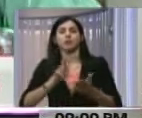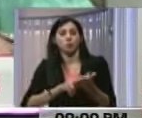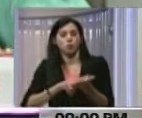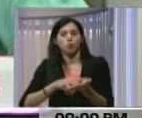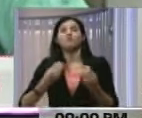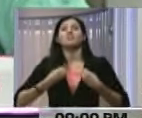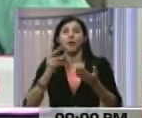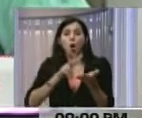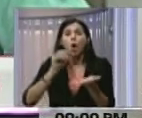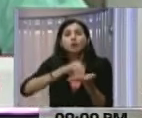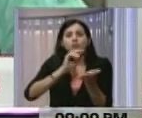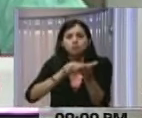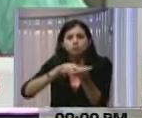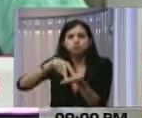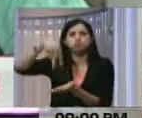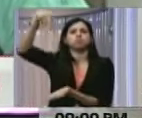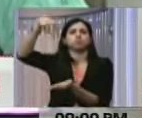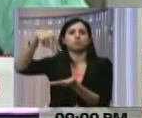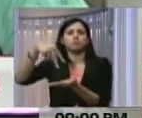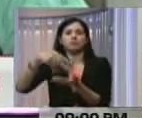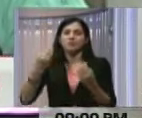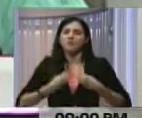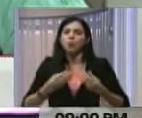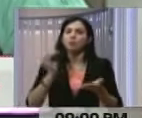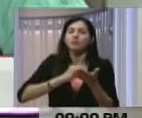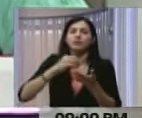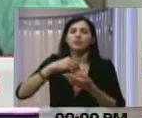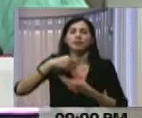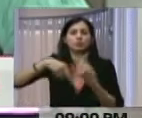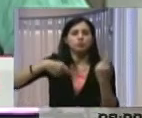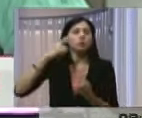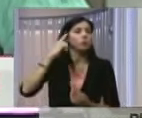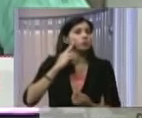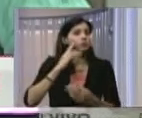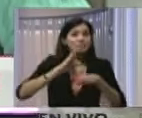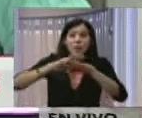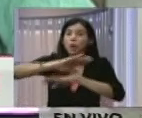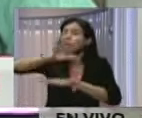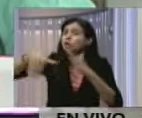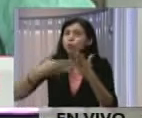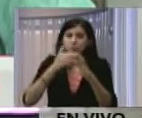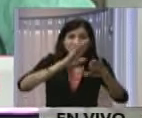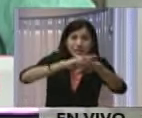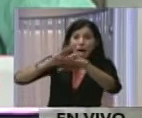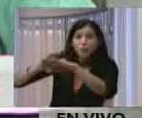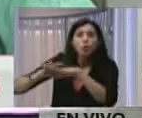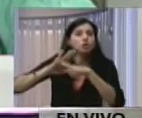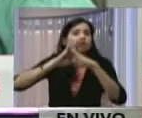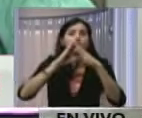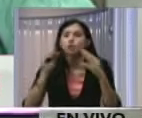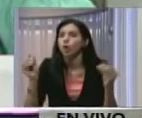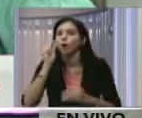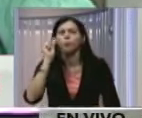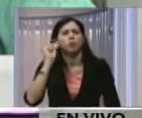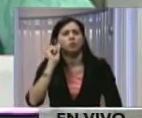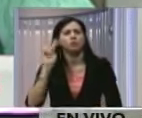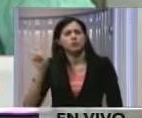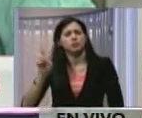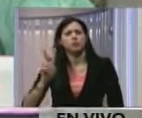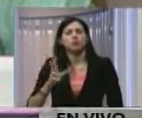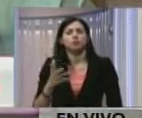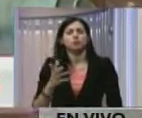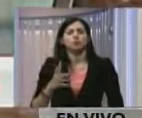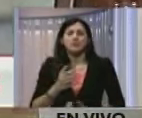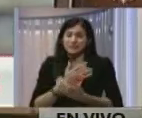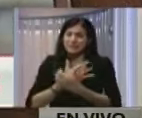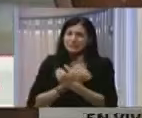resucitada, del renacimiento del bolivarianismo, del chavismo. Convoco a todos ustedes, compatriotas, a todo el que ame esta patria y la